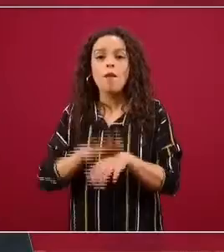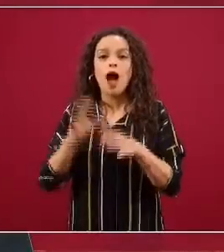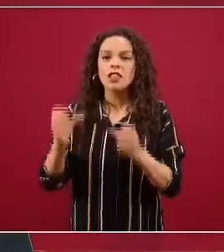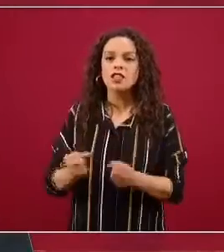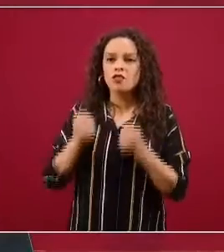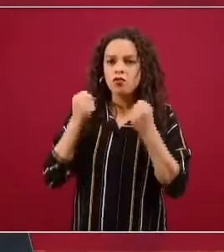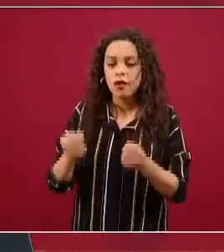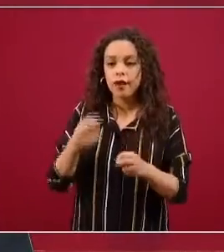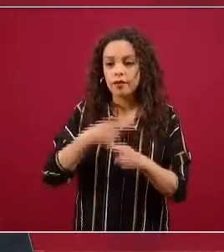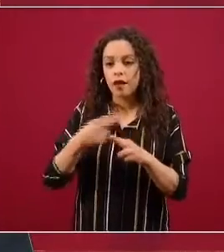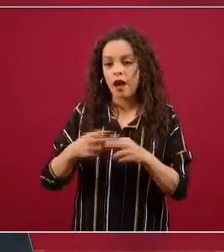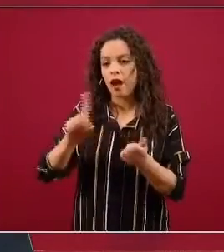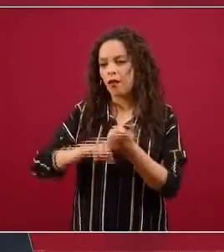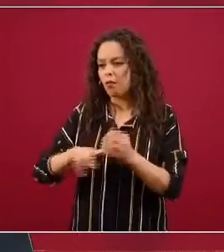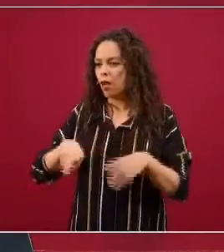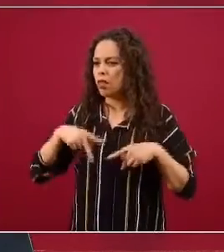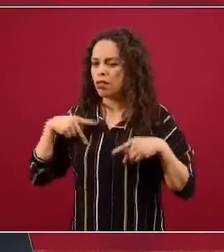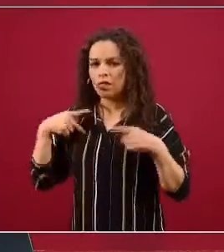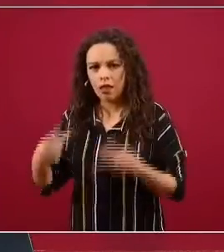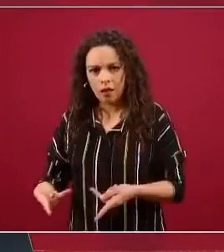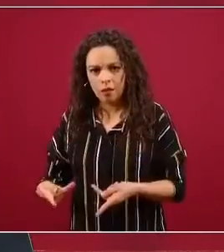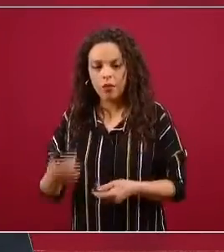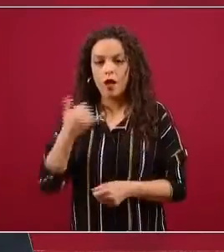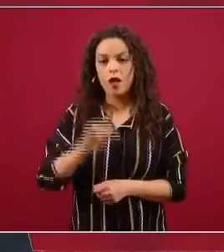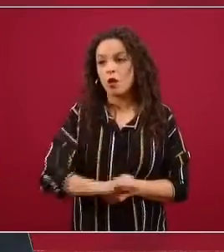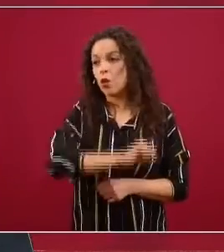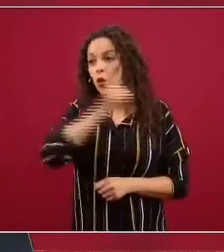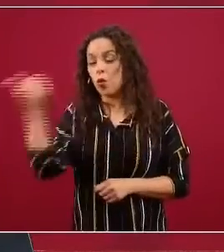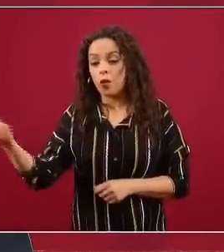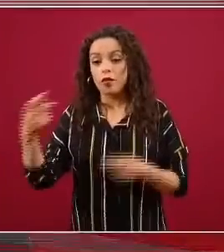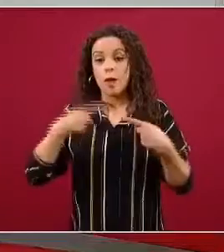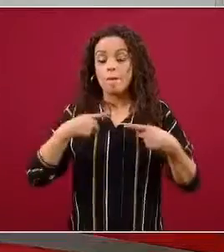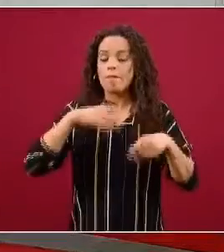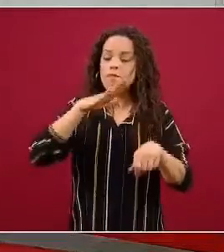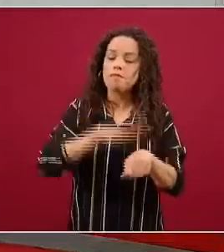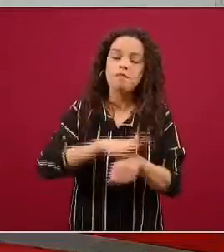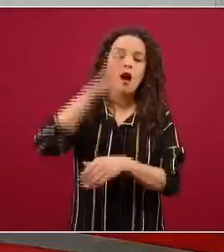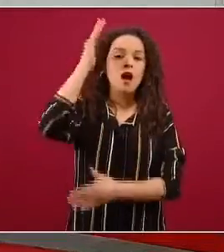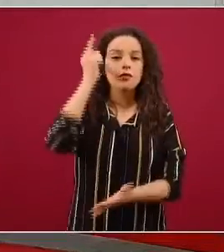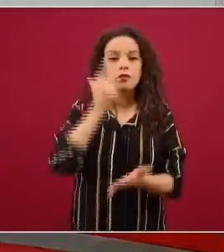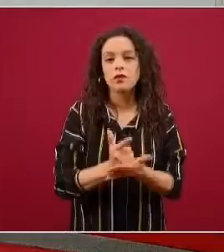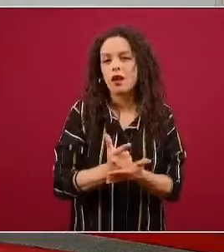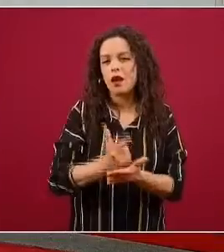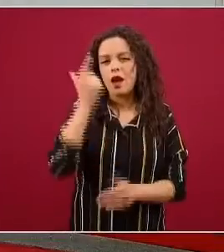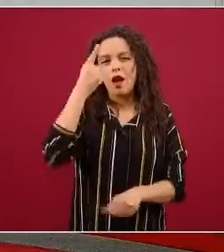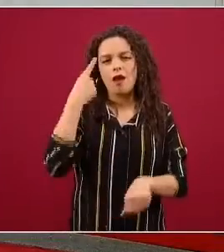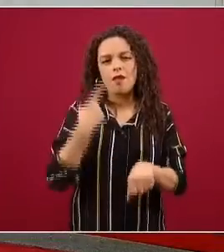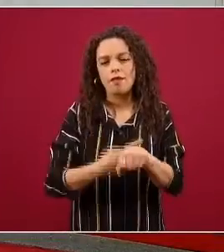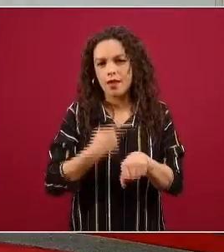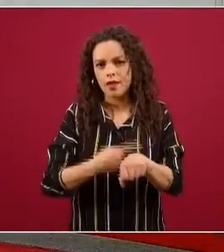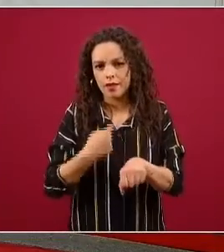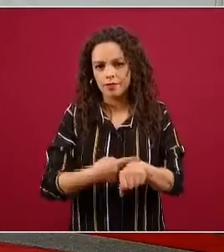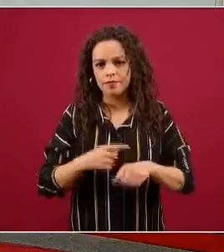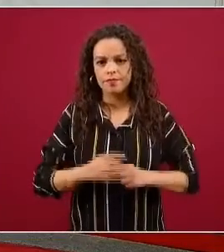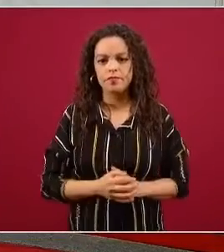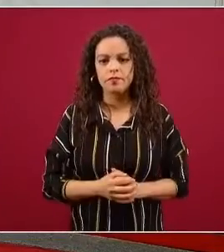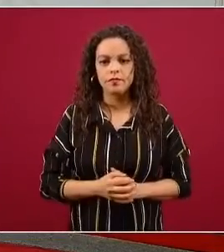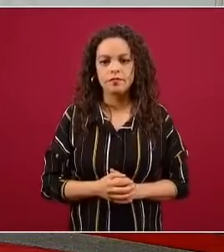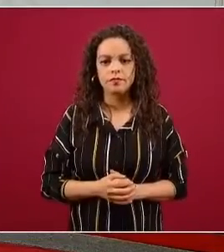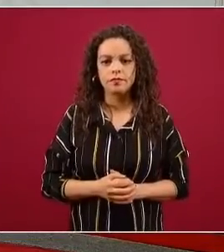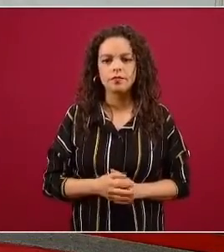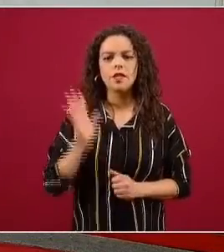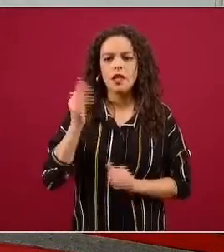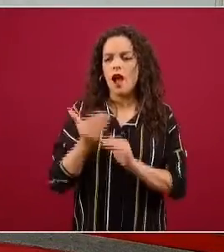o debilitantes, y finalmente hay personas que están seriamente enfermas y en general, como hemos dicho, pero no pierdo la oportunidad